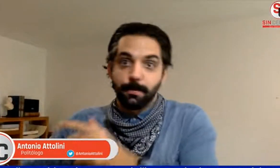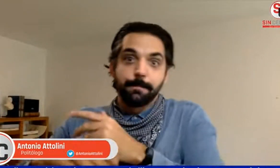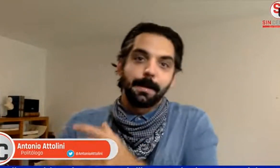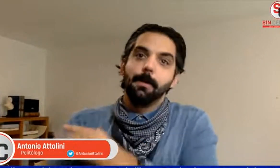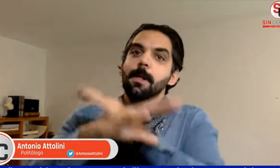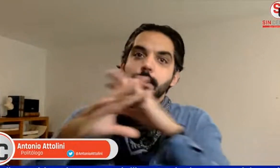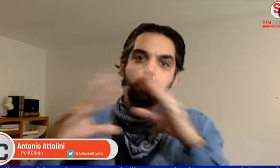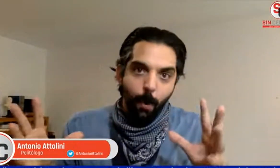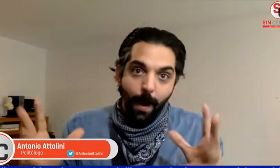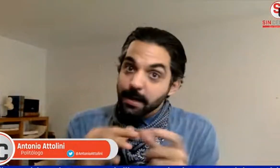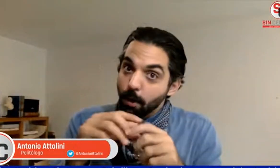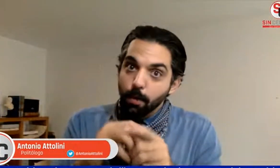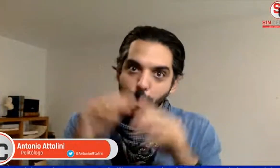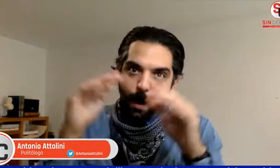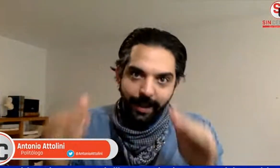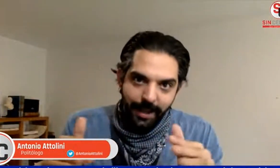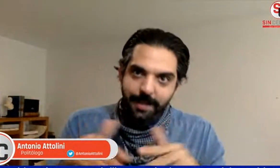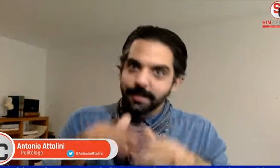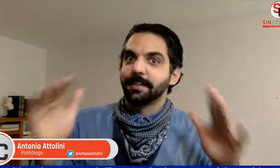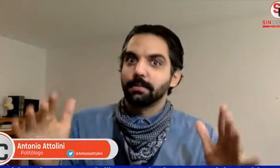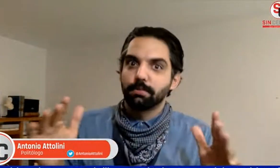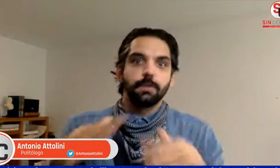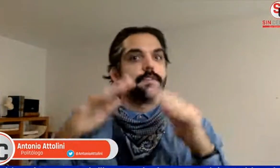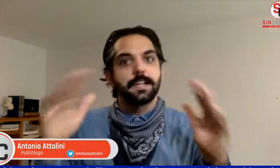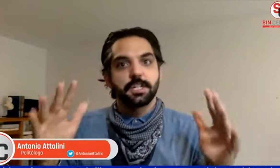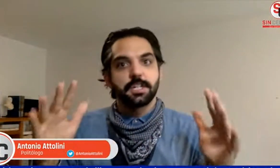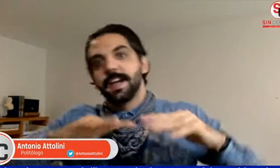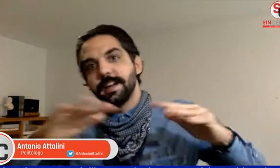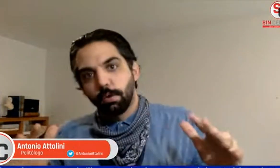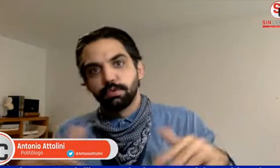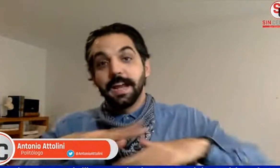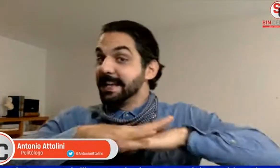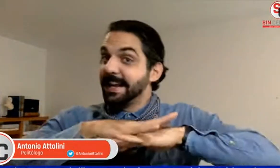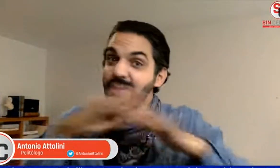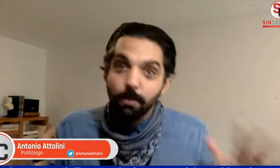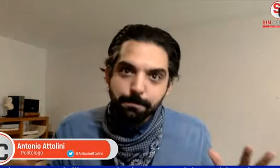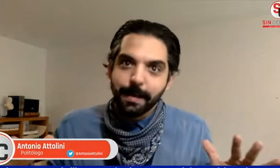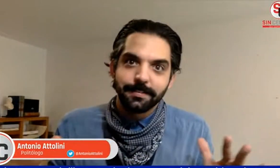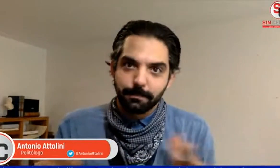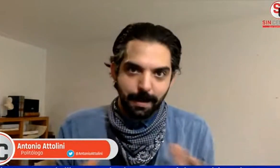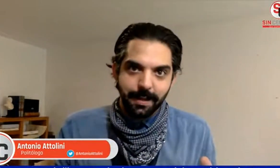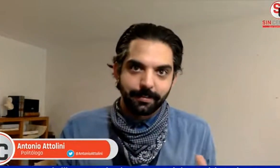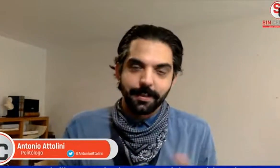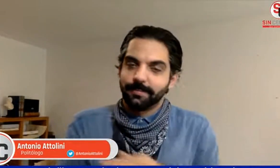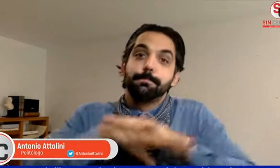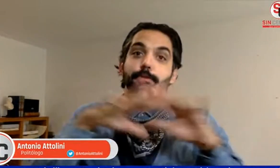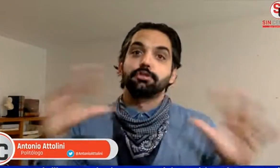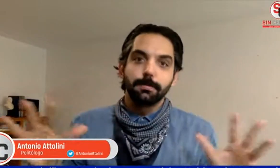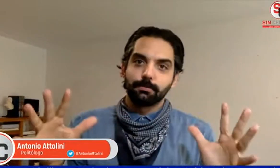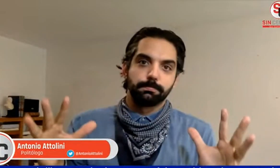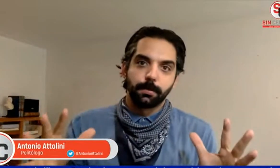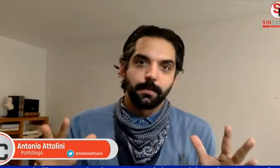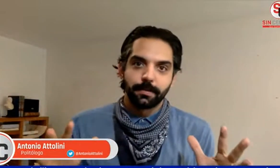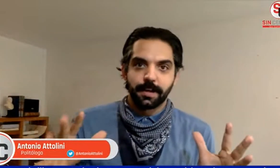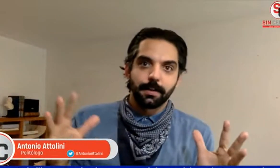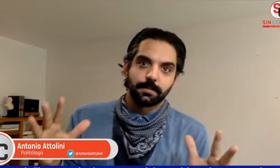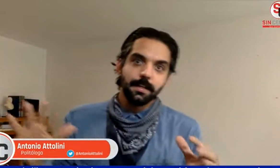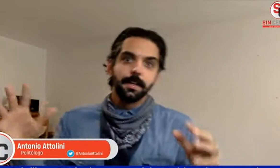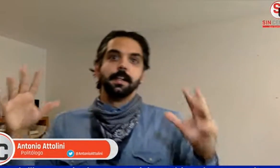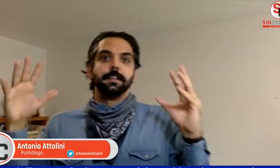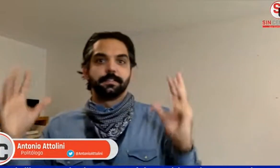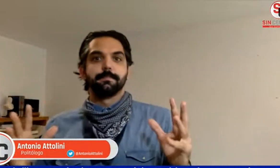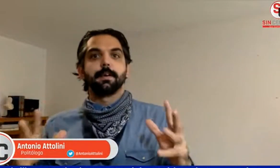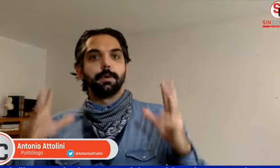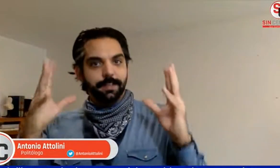de empleo. No lo hay, no lo hubo aquí, ni en Estados Unidos, ni en China, ni en Rusia, ni en ningún país del planeta. Es imposible suponer un escenario